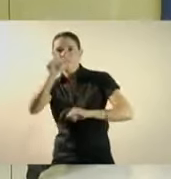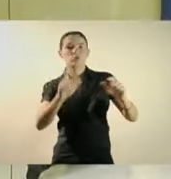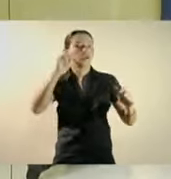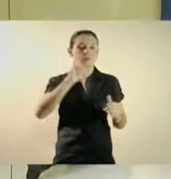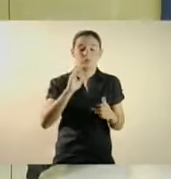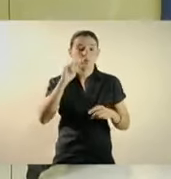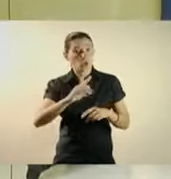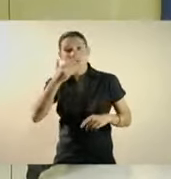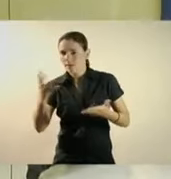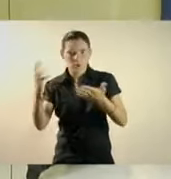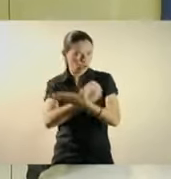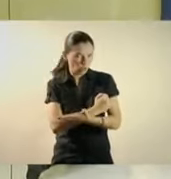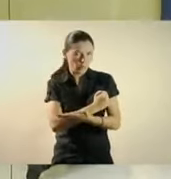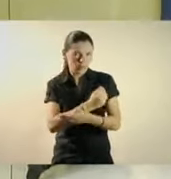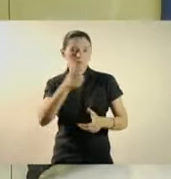a dichos eventos.